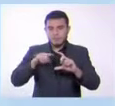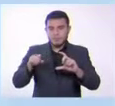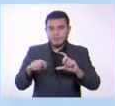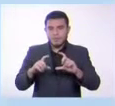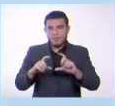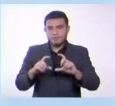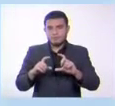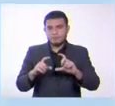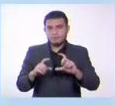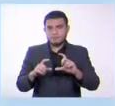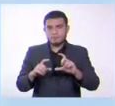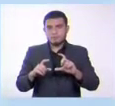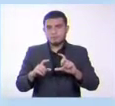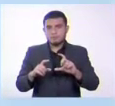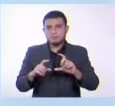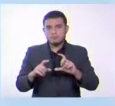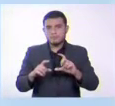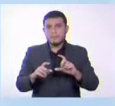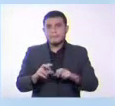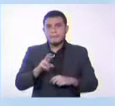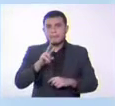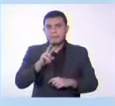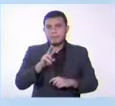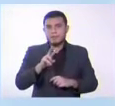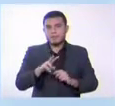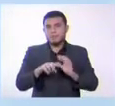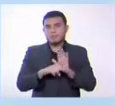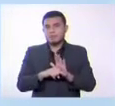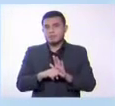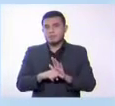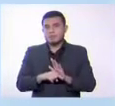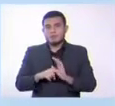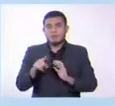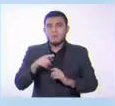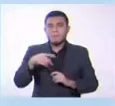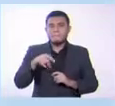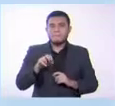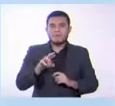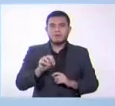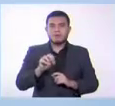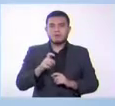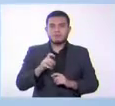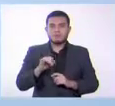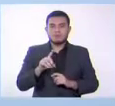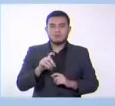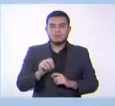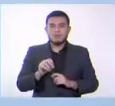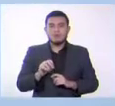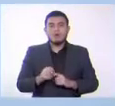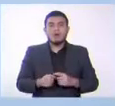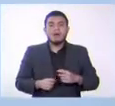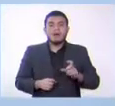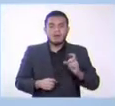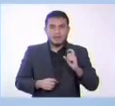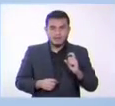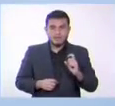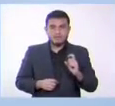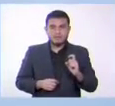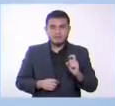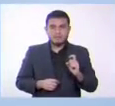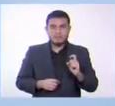tiene carga de 2 menos porque no es un peróxido. Entonces X, este